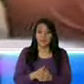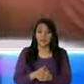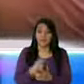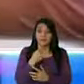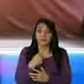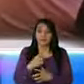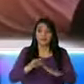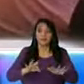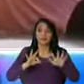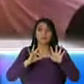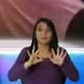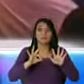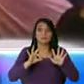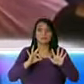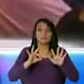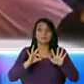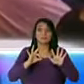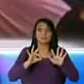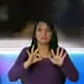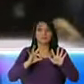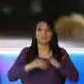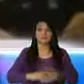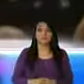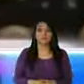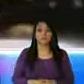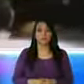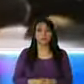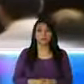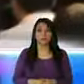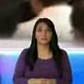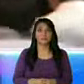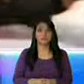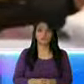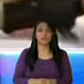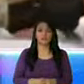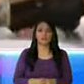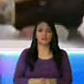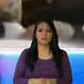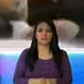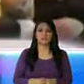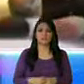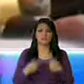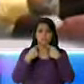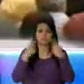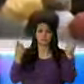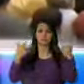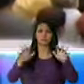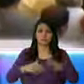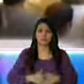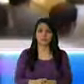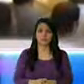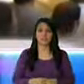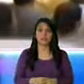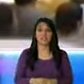8 de marzo como el día en que la voz de Guayaquil se hará escuchar en toda la patria. Yo creo que podríamos hacerlo como